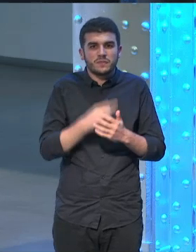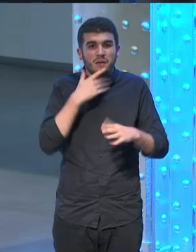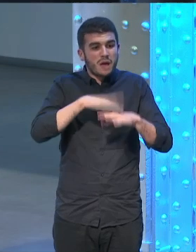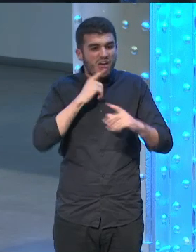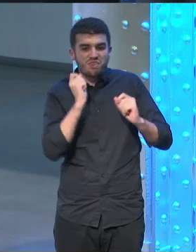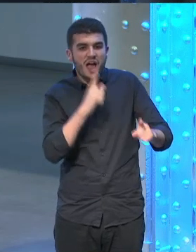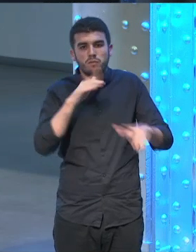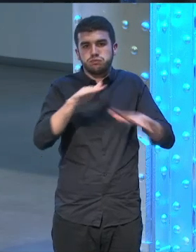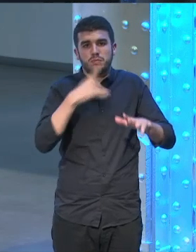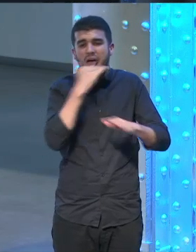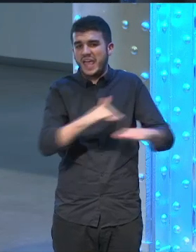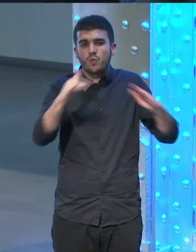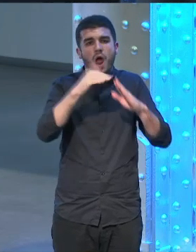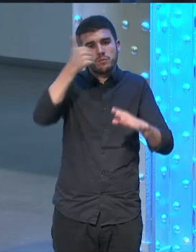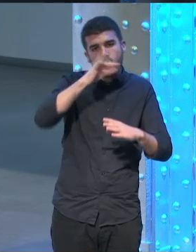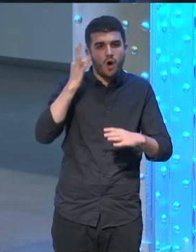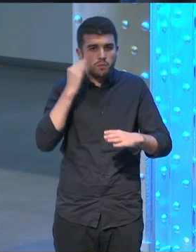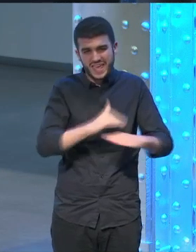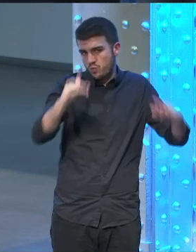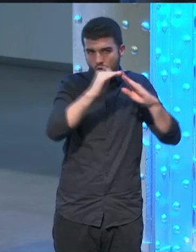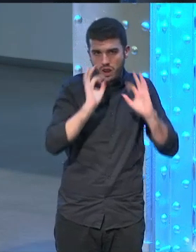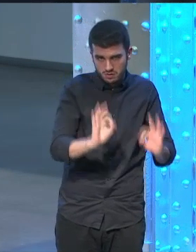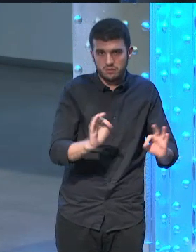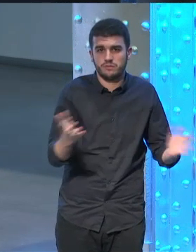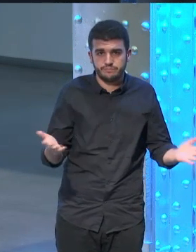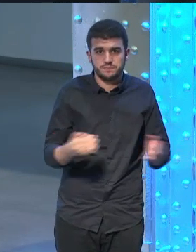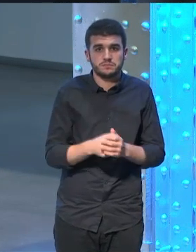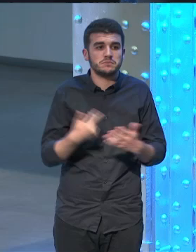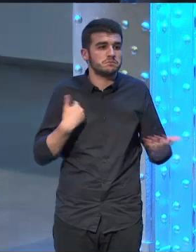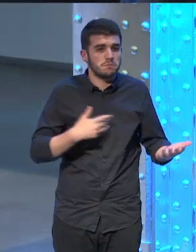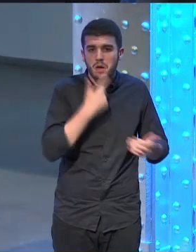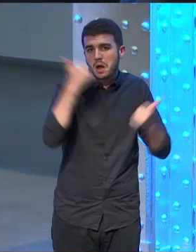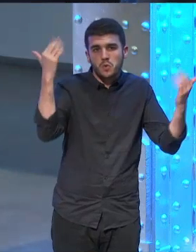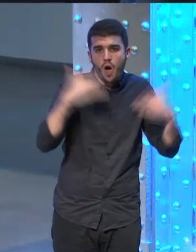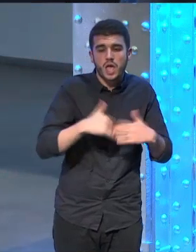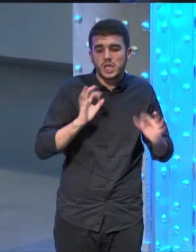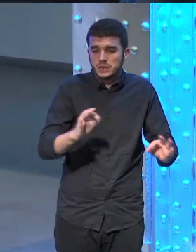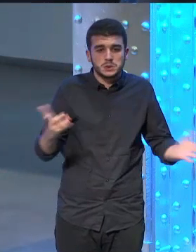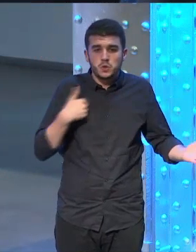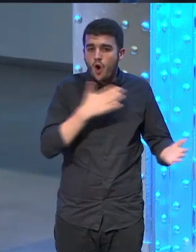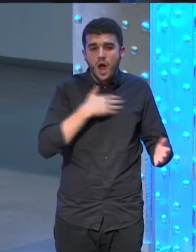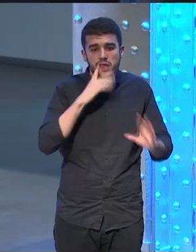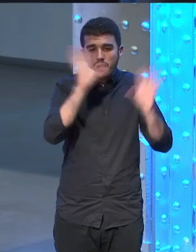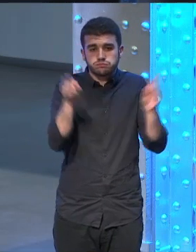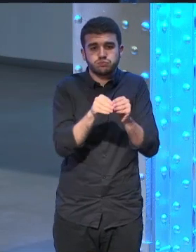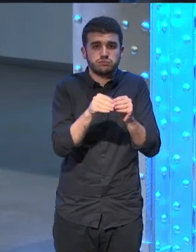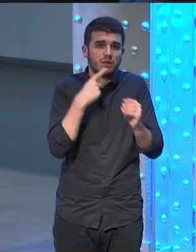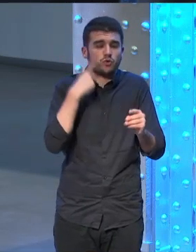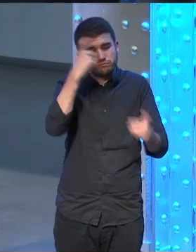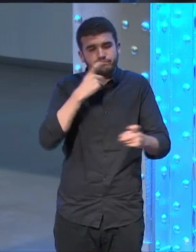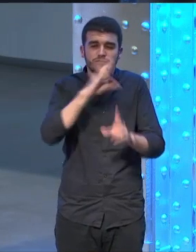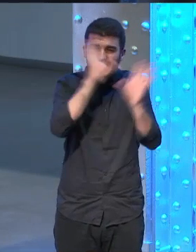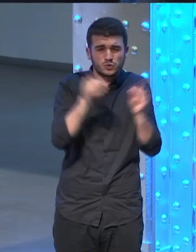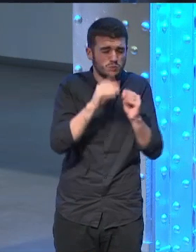promover la igualdad de género en estos ámbitos. Y bueno, pues nada más, simplemente pues he tratado de hacer un resumen